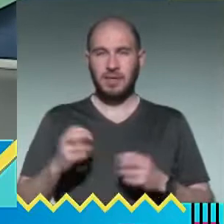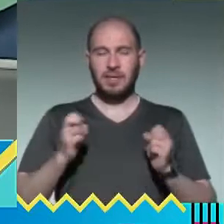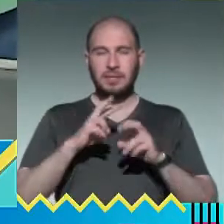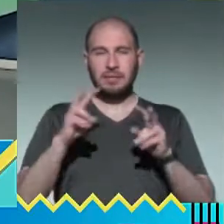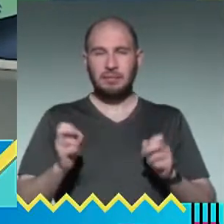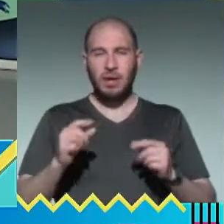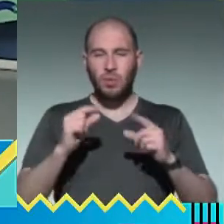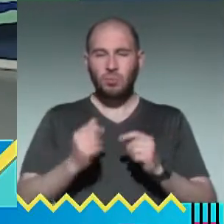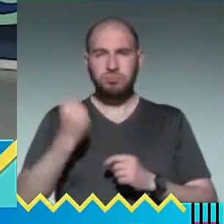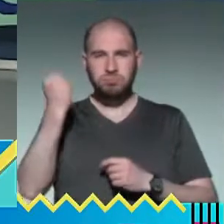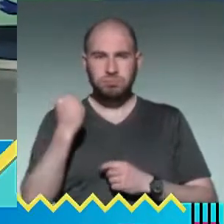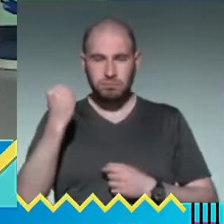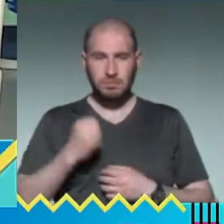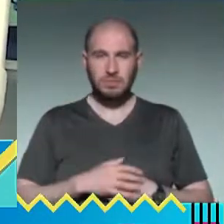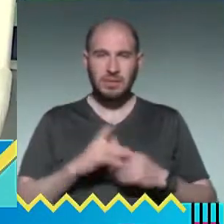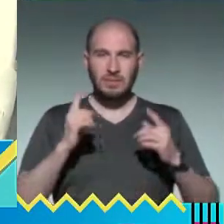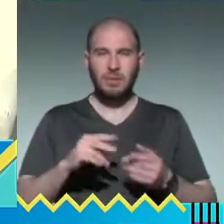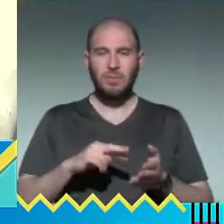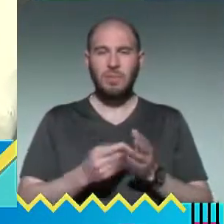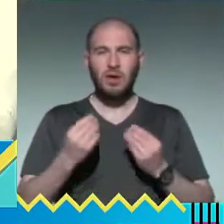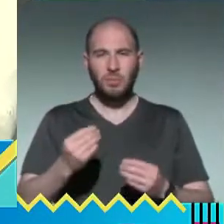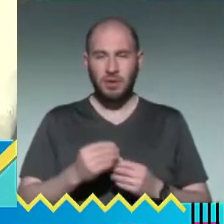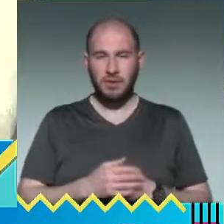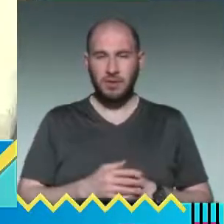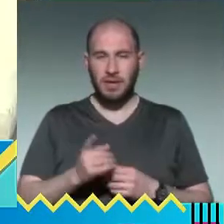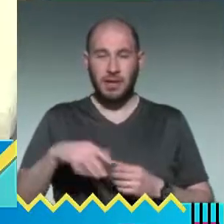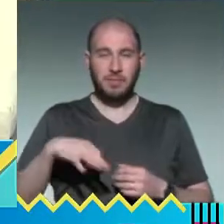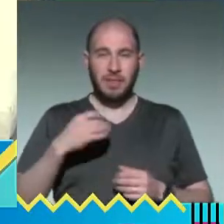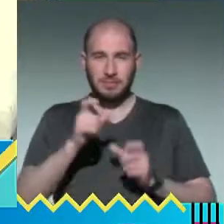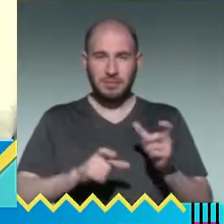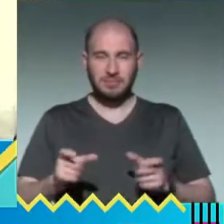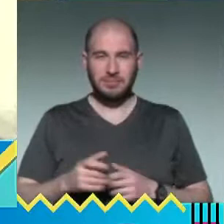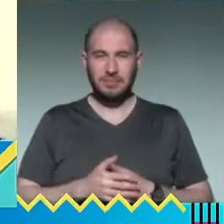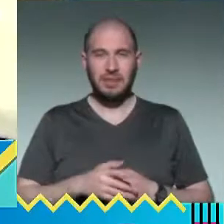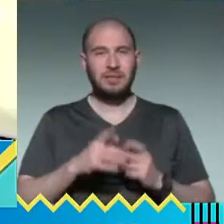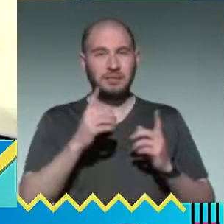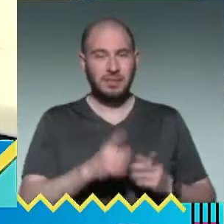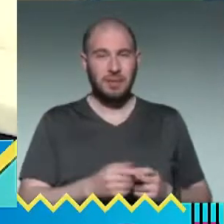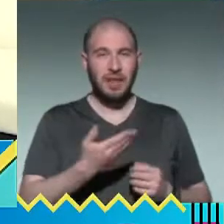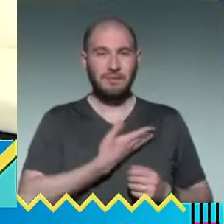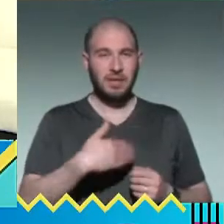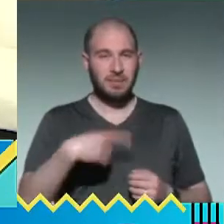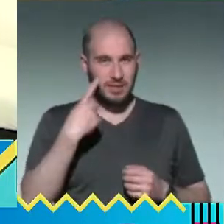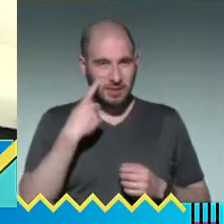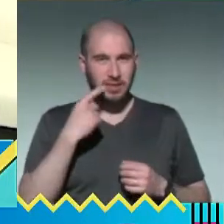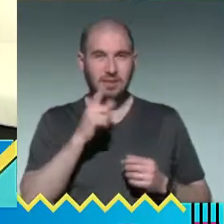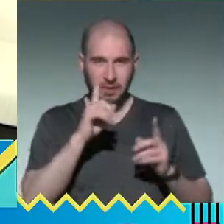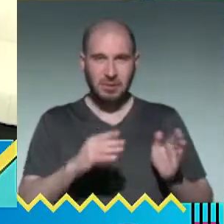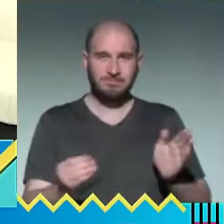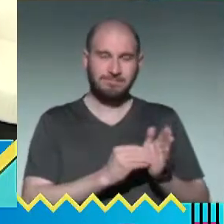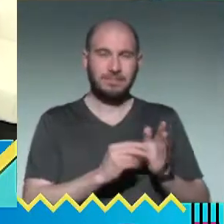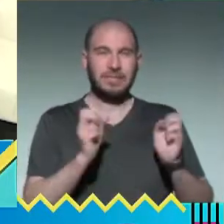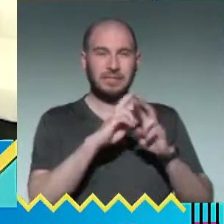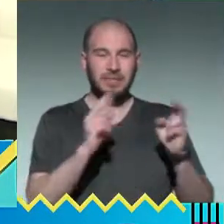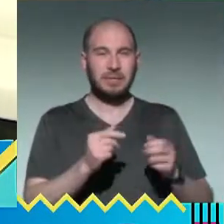de números económicos y obviamente cómo impactan directamente sobre la vida de todos los argentinos. Y por supuesto el FMI, que no lo dejamos de lado, con lo que tiene